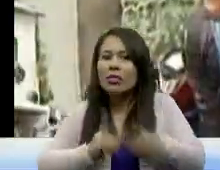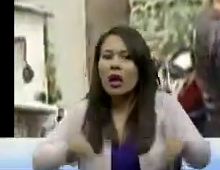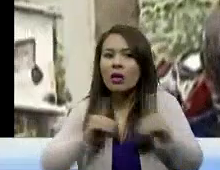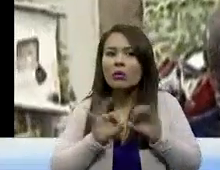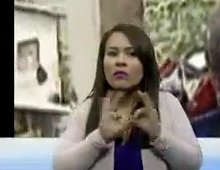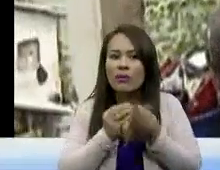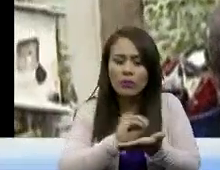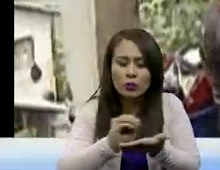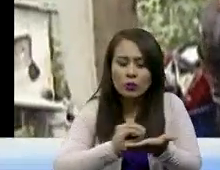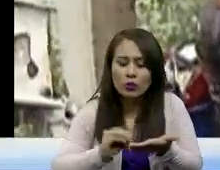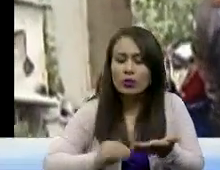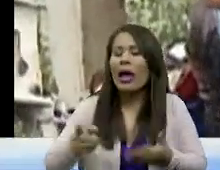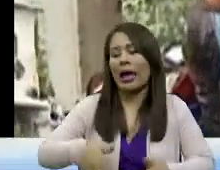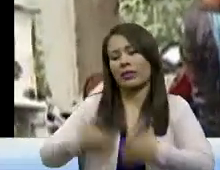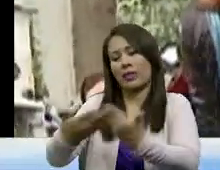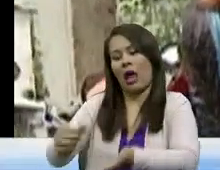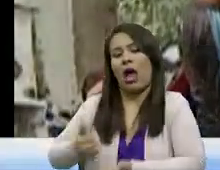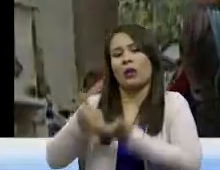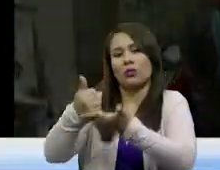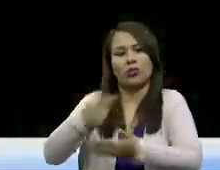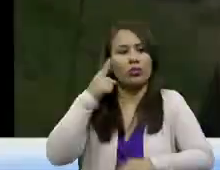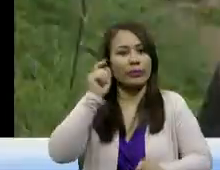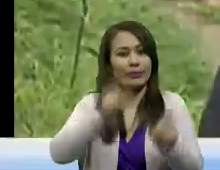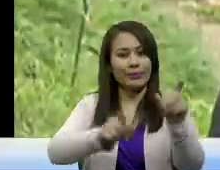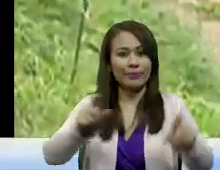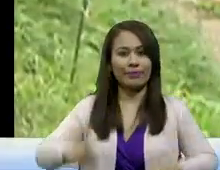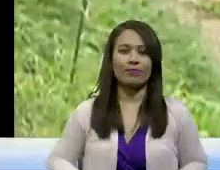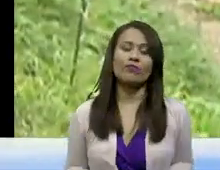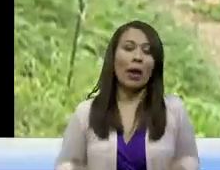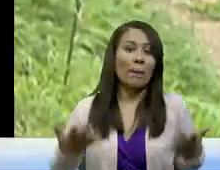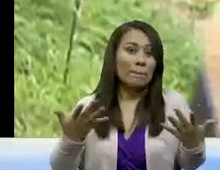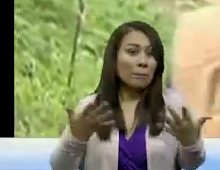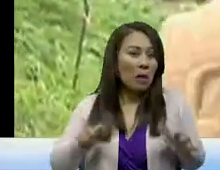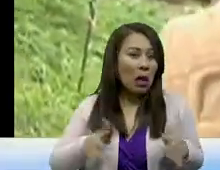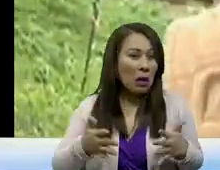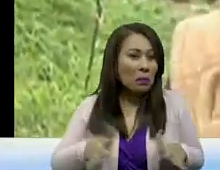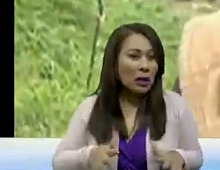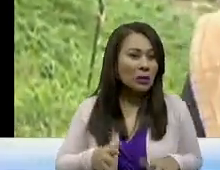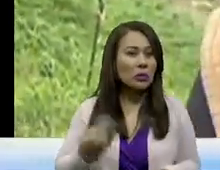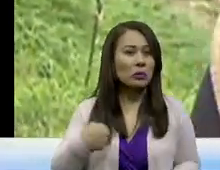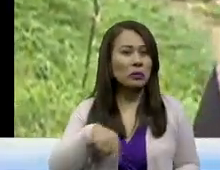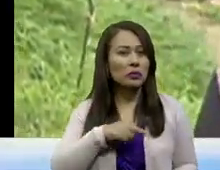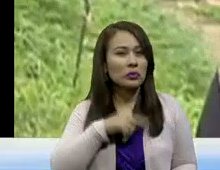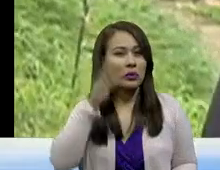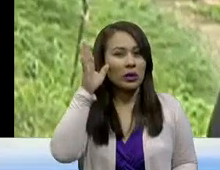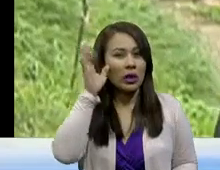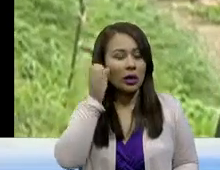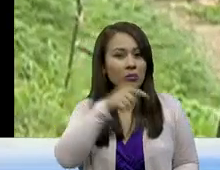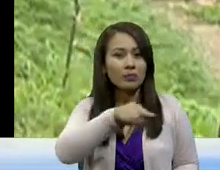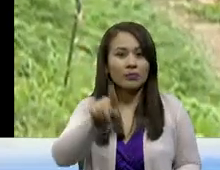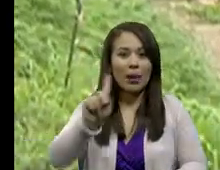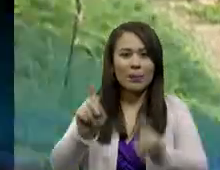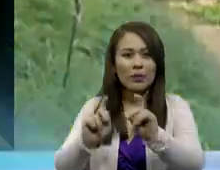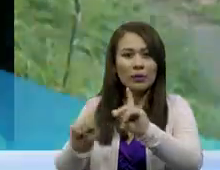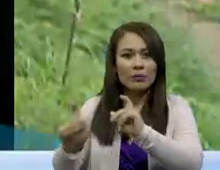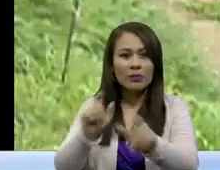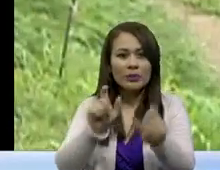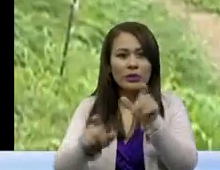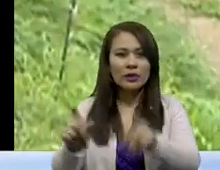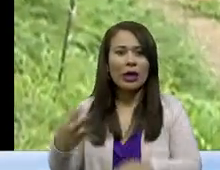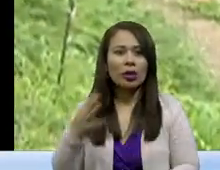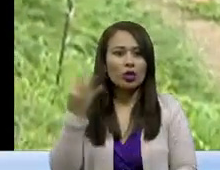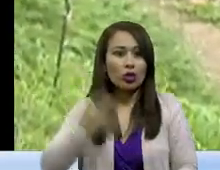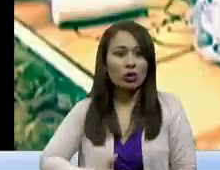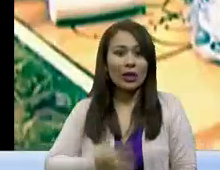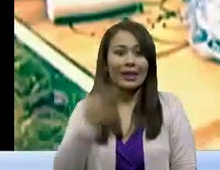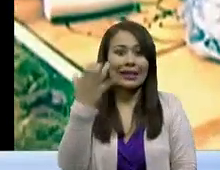y colaborar con ayuda humanitaria. Bueno, aproximadamente el censo que hicimos son unas, en total, unas 15 a